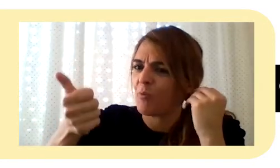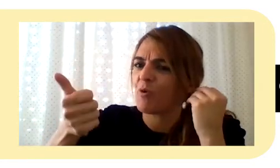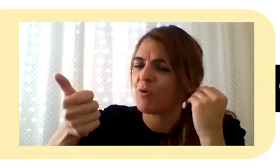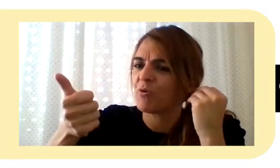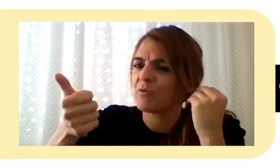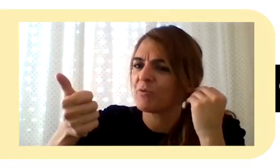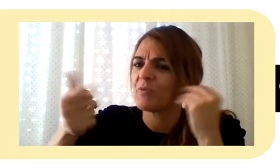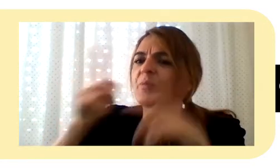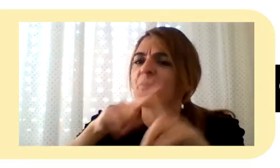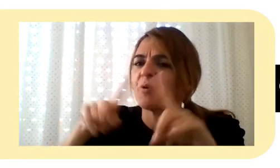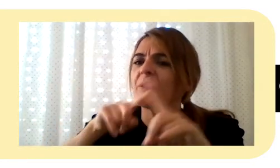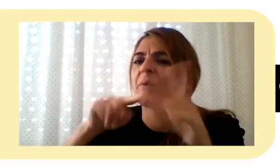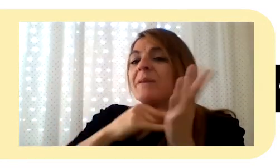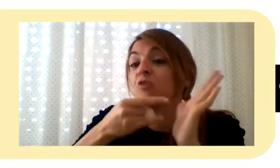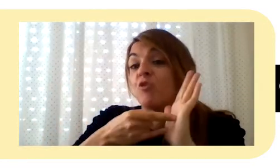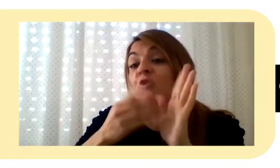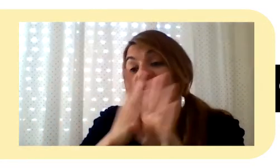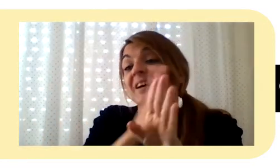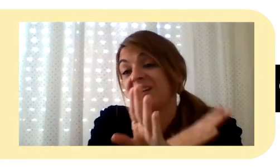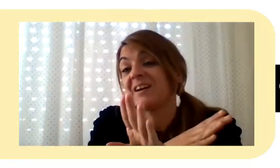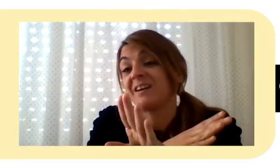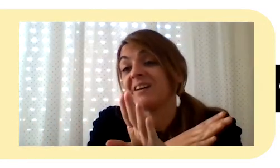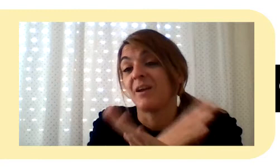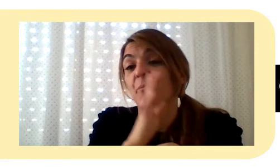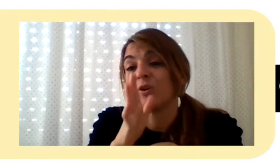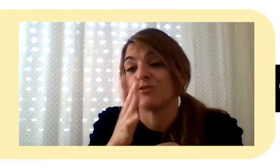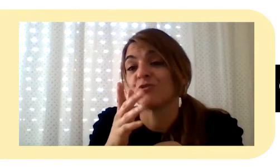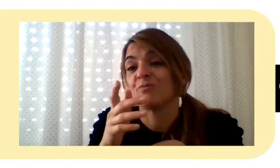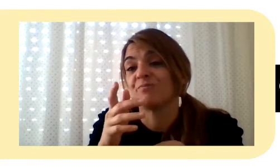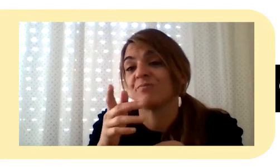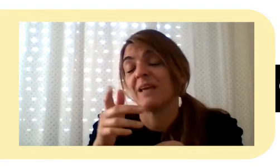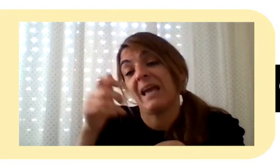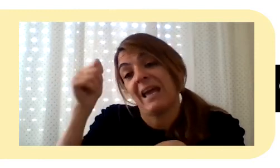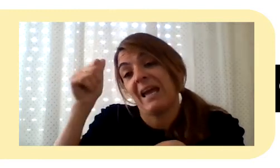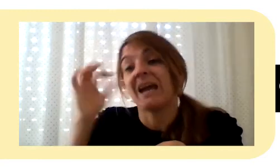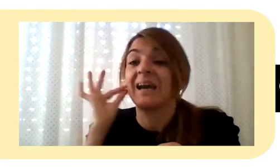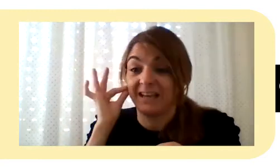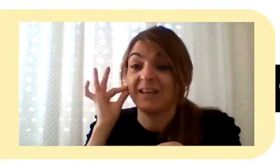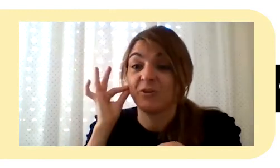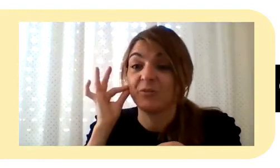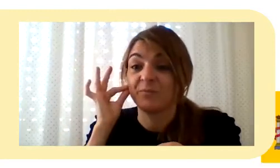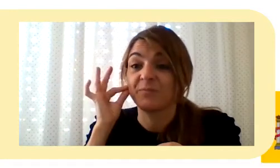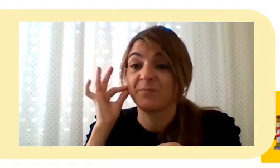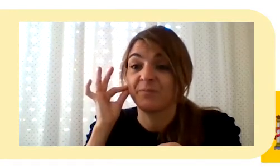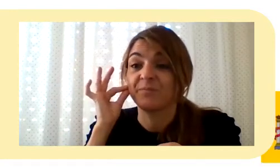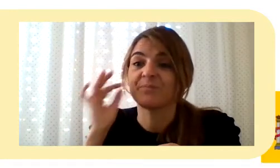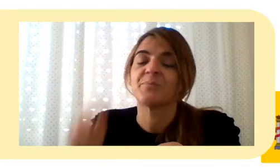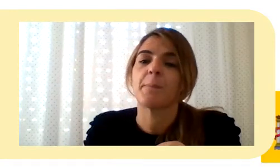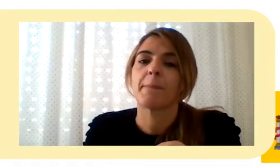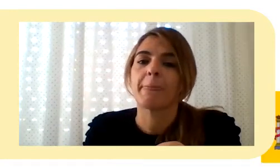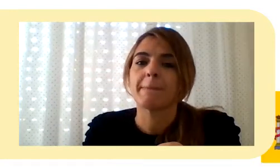problema de la metodología que está produciendo estos sesgos de género en la atención sanitaria, igual hay igual número de